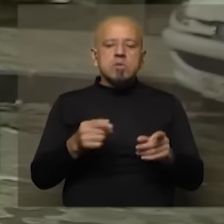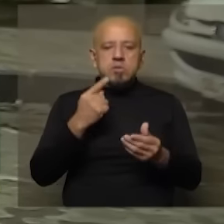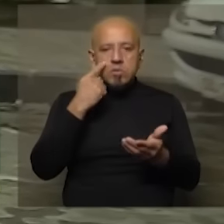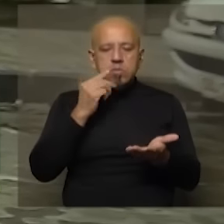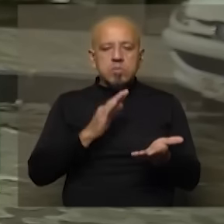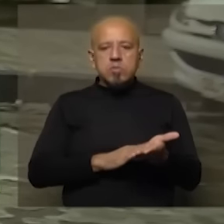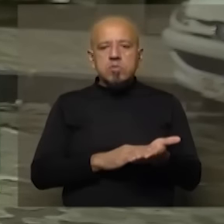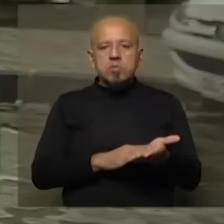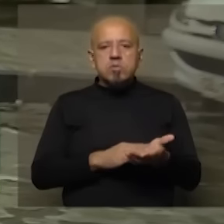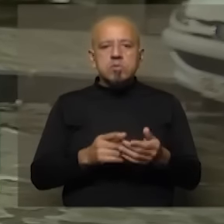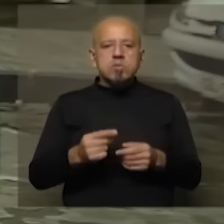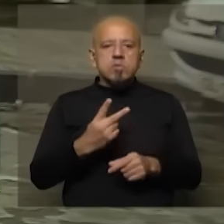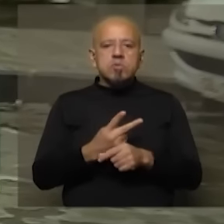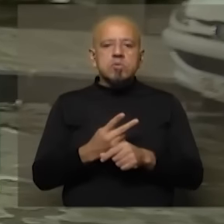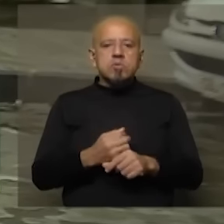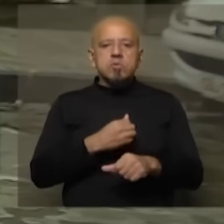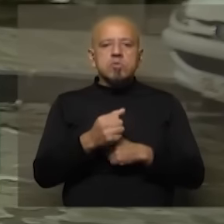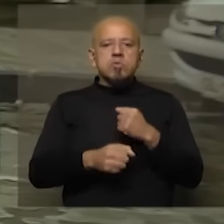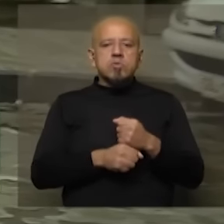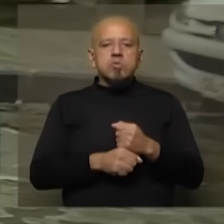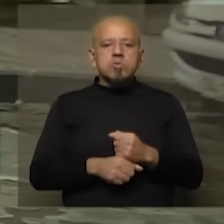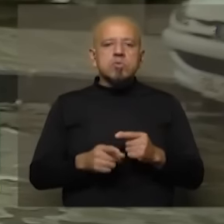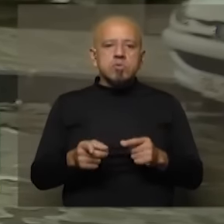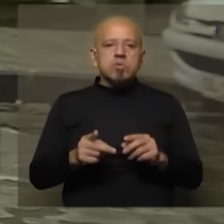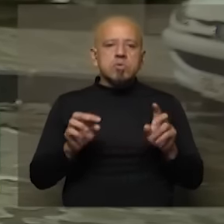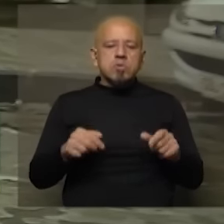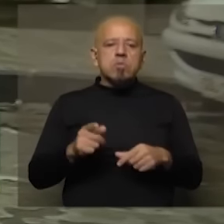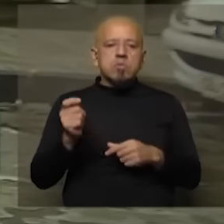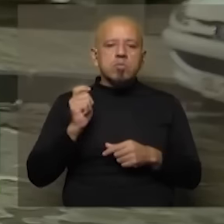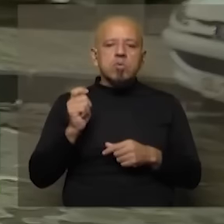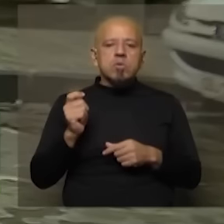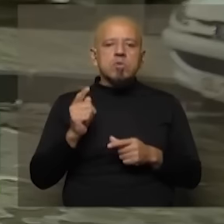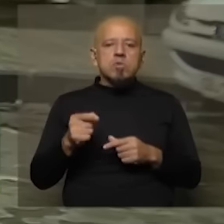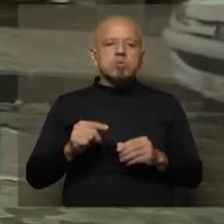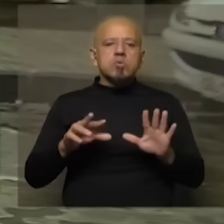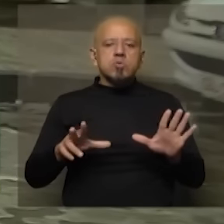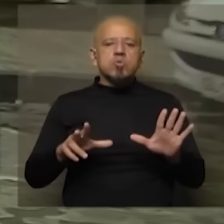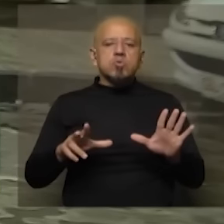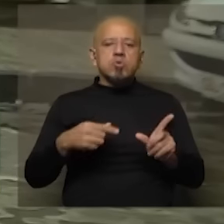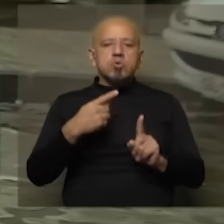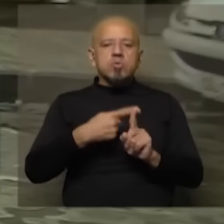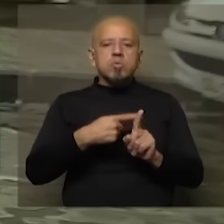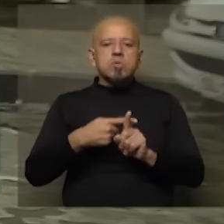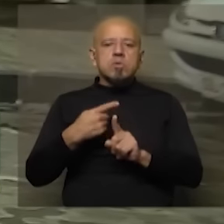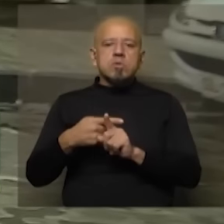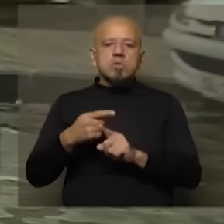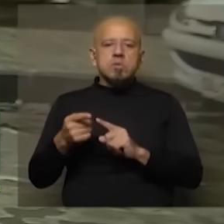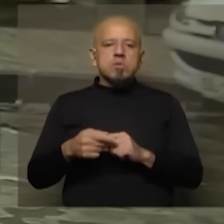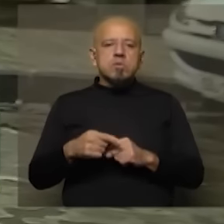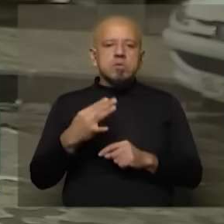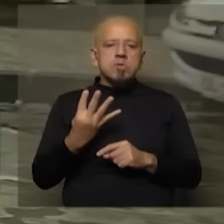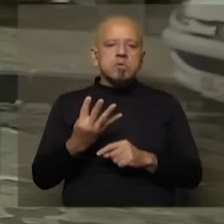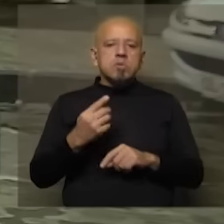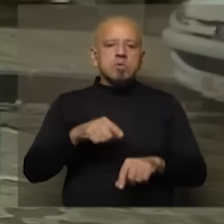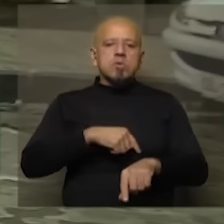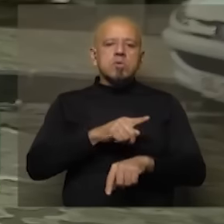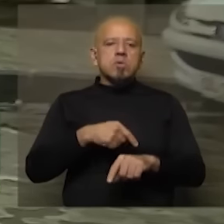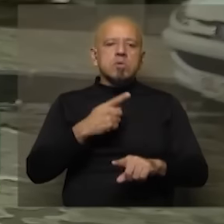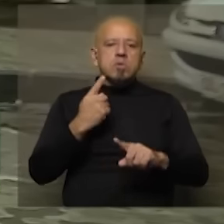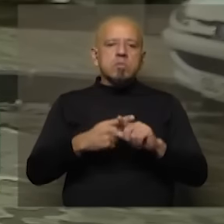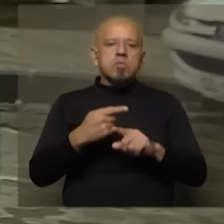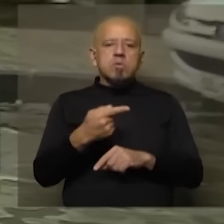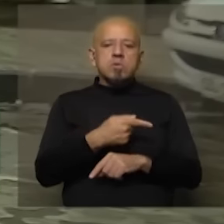incluye 2 años de inhabilitación para cargos públicos, también 8 meses de trabajo comunitario con un régimen de 4 horas por semana